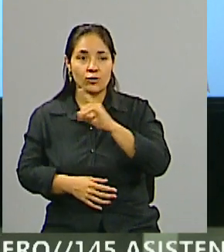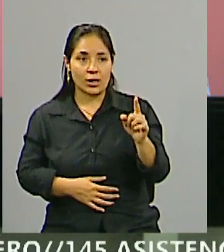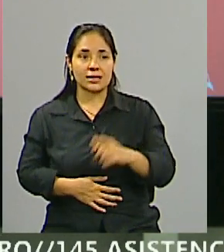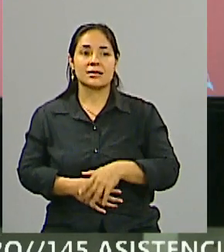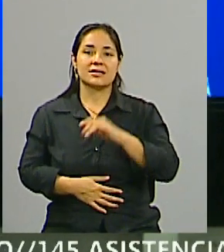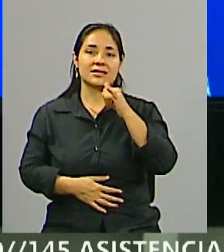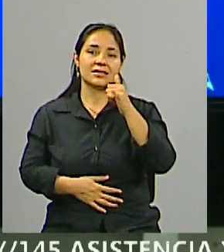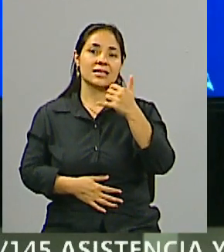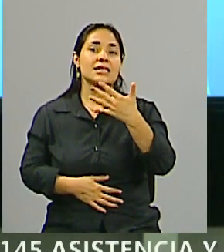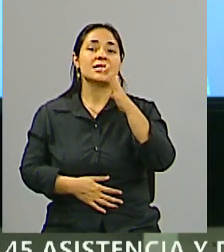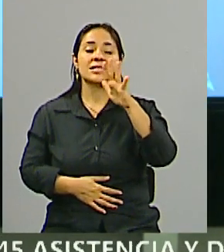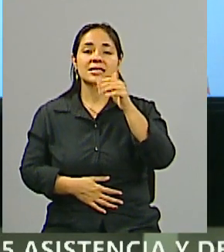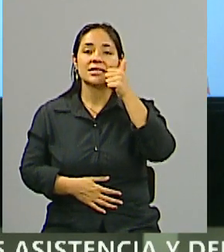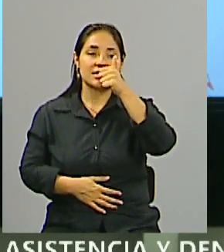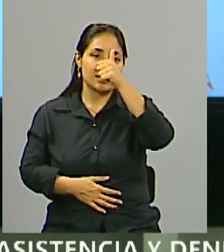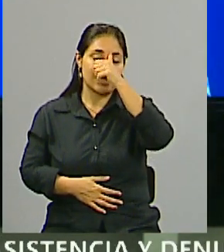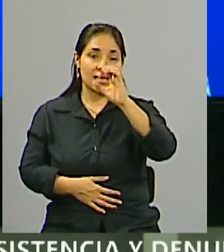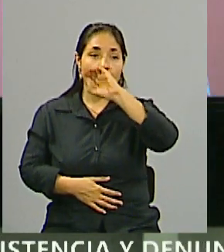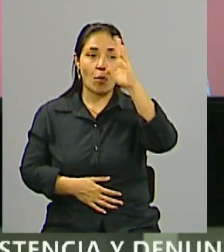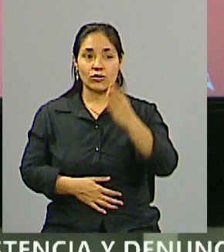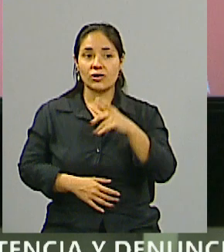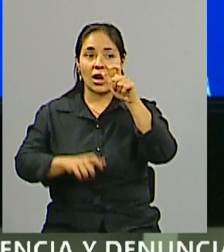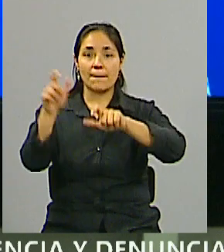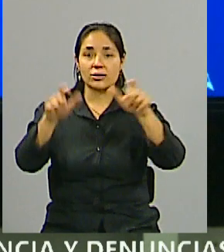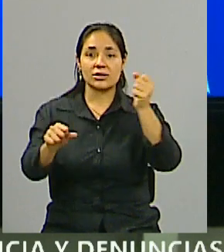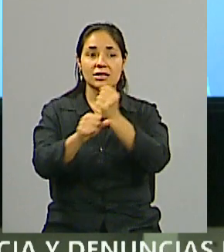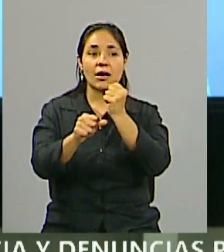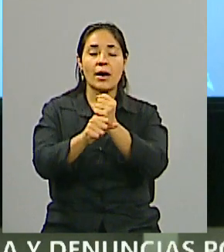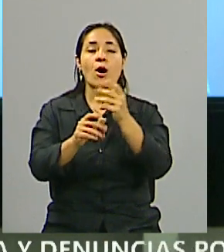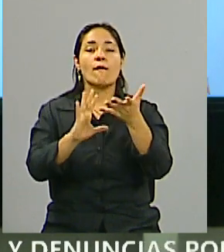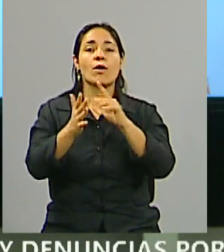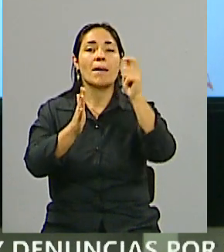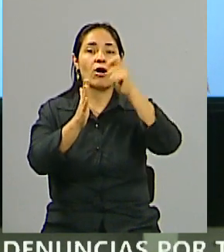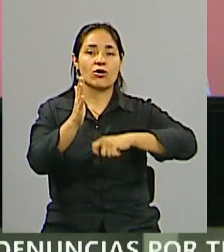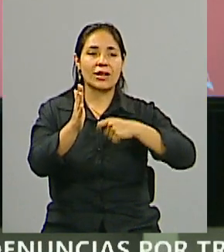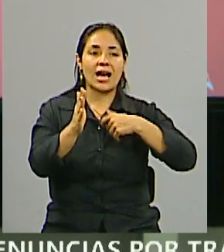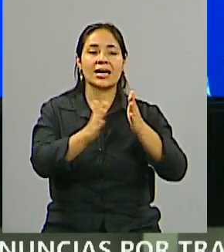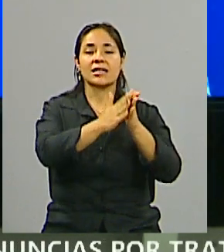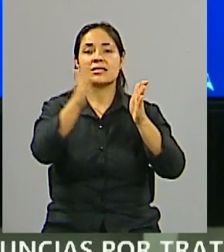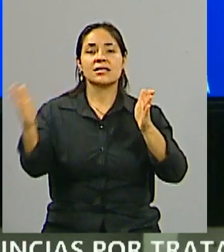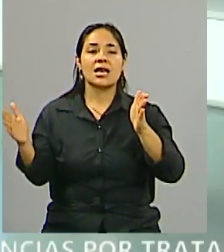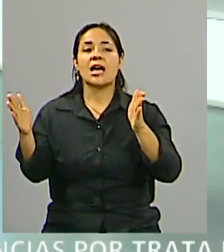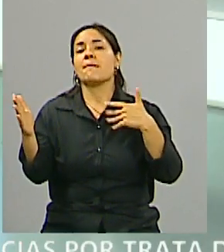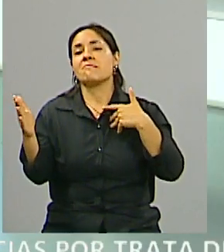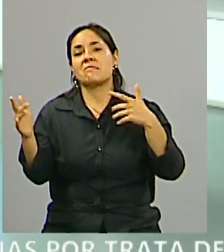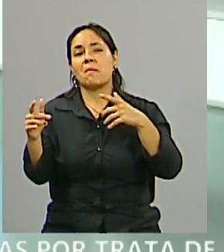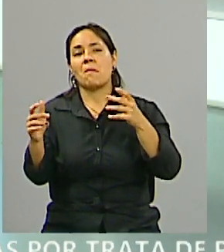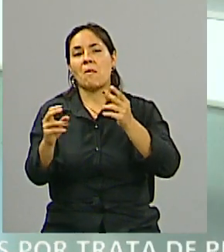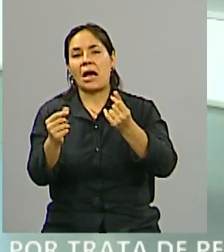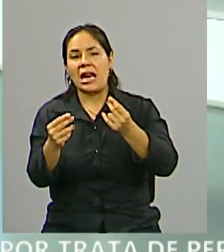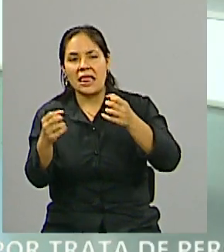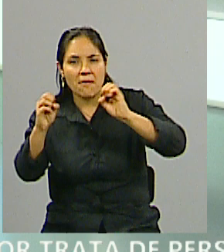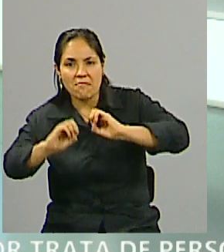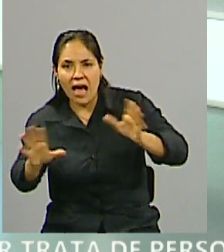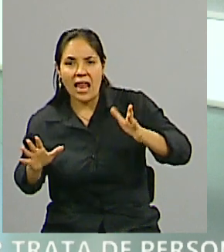más del 60% de la fuerza de trabajo contratada bajo contratos inestables, precarios, informalizados, y